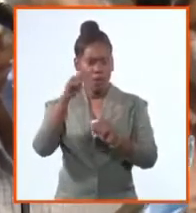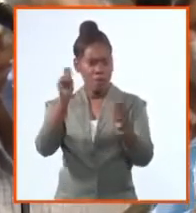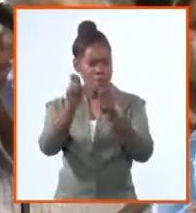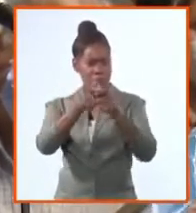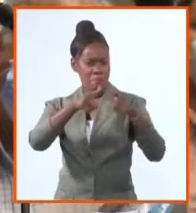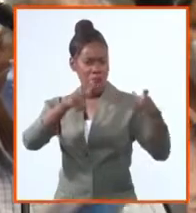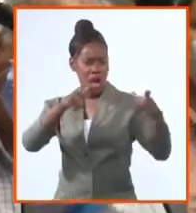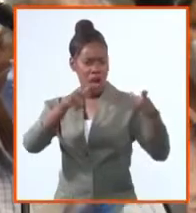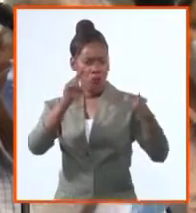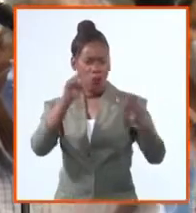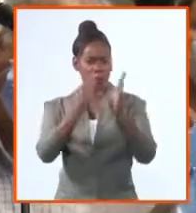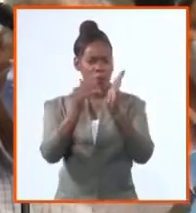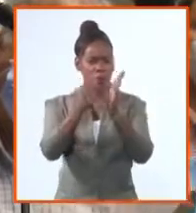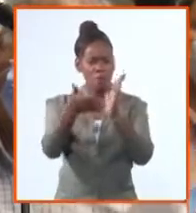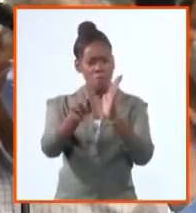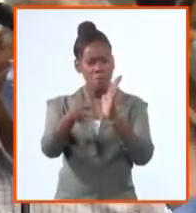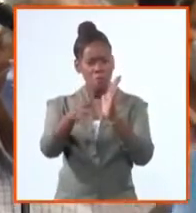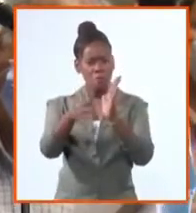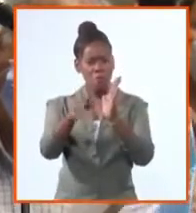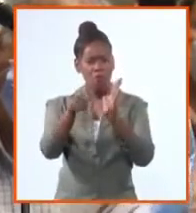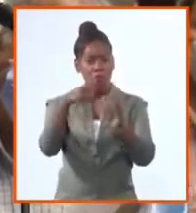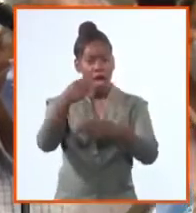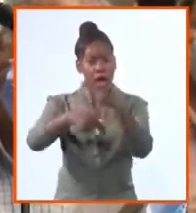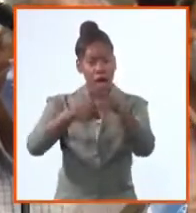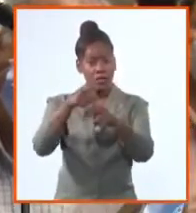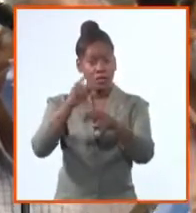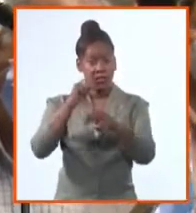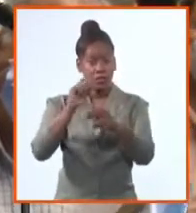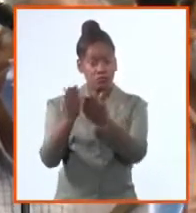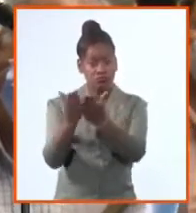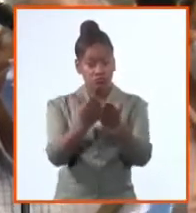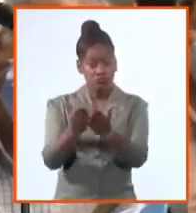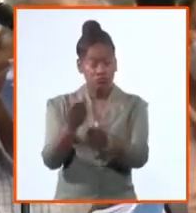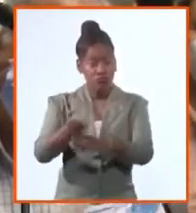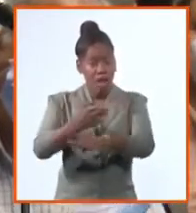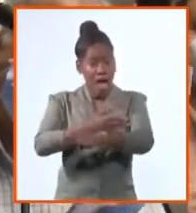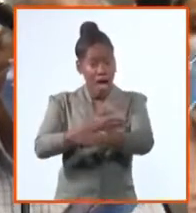2.700.000. Ahora ese estudio se está cruzando,